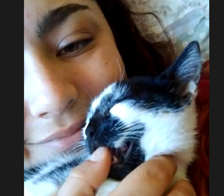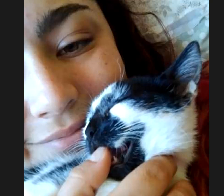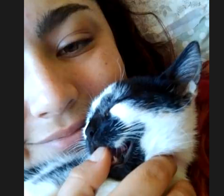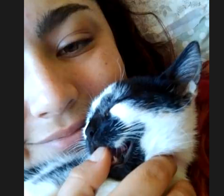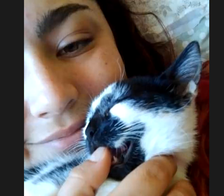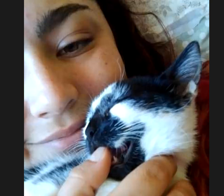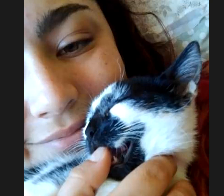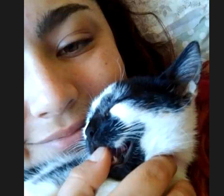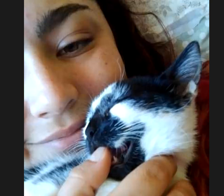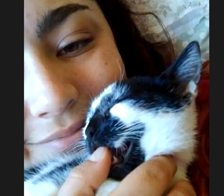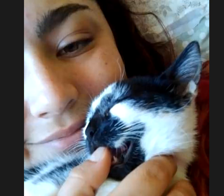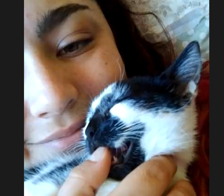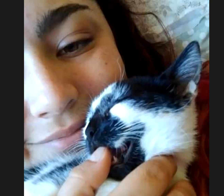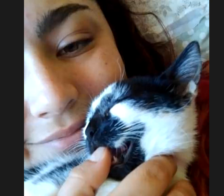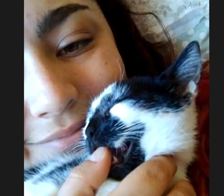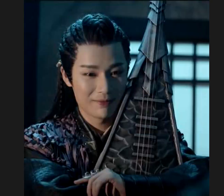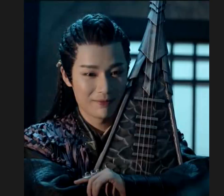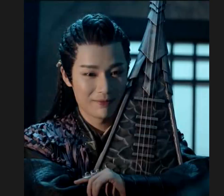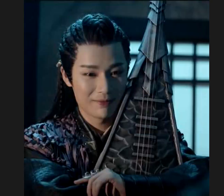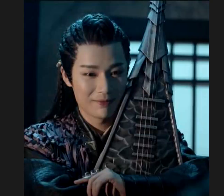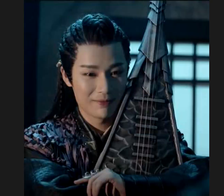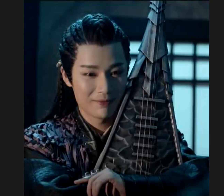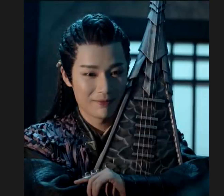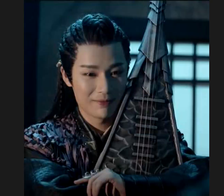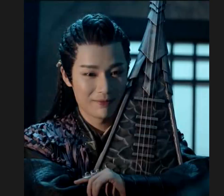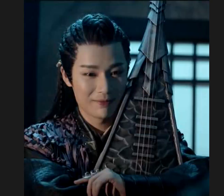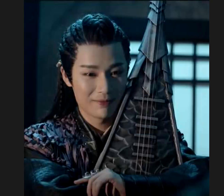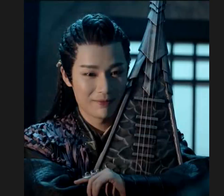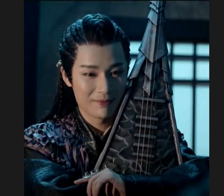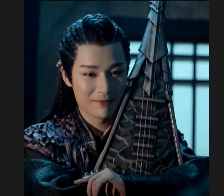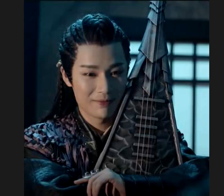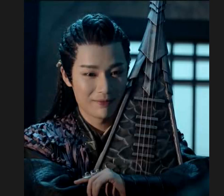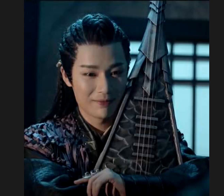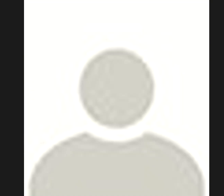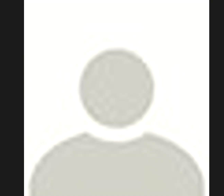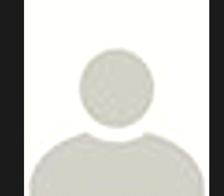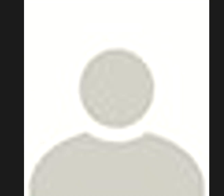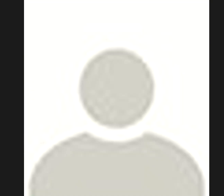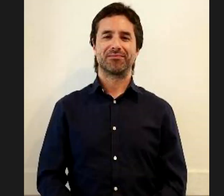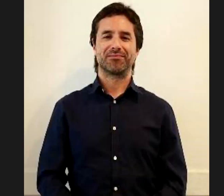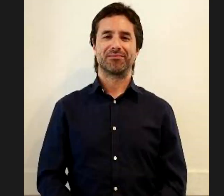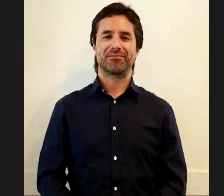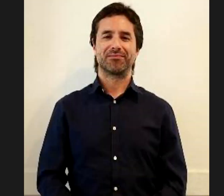igualmente profe, que estén muy bien nos vemos chau chau profe, que estén bien chau